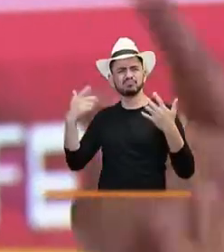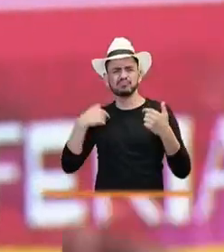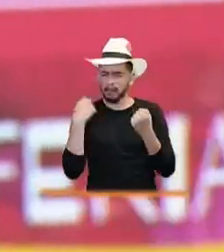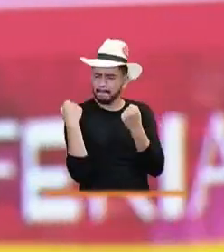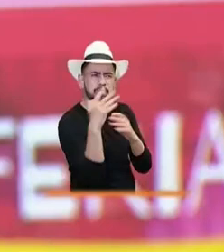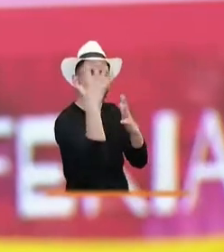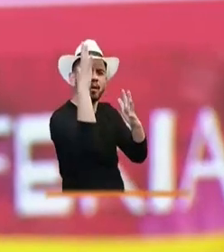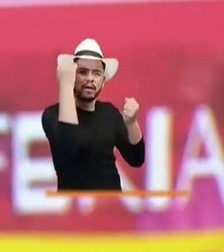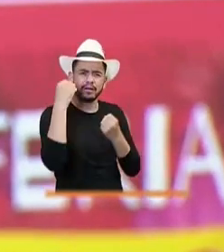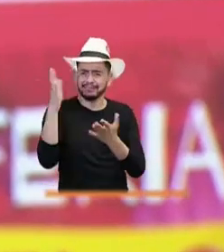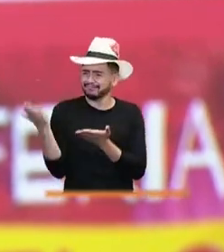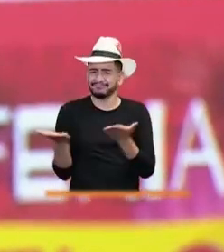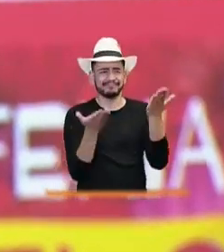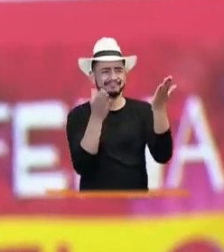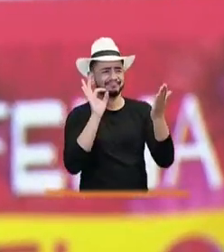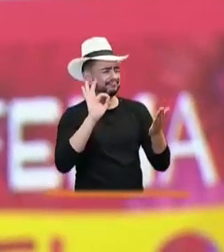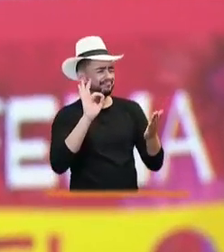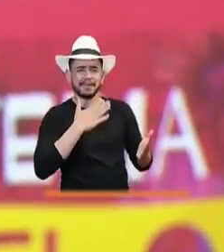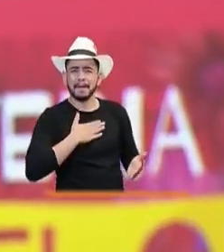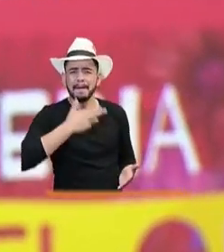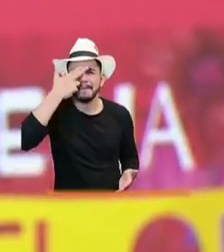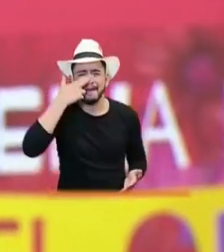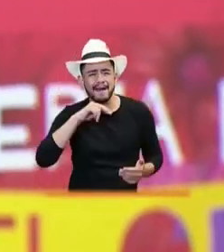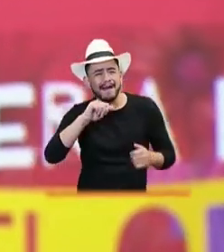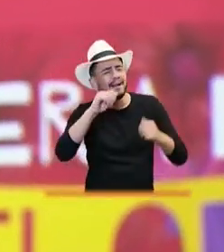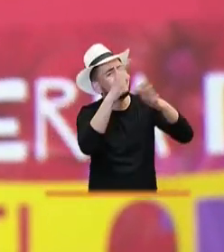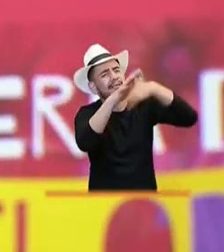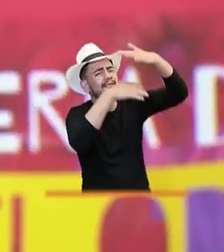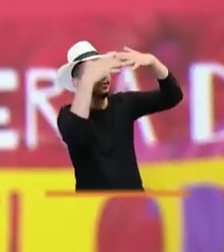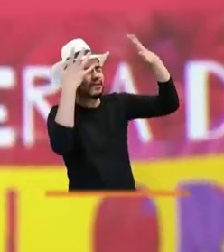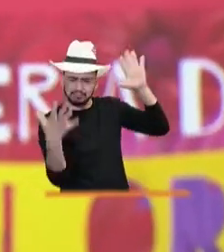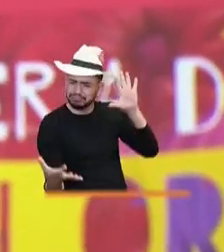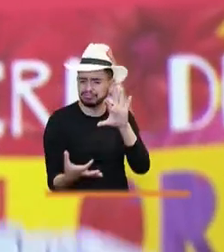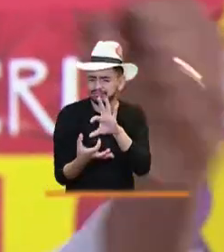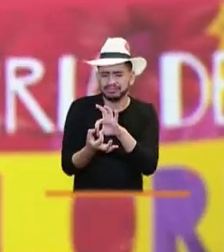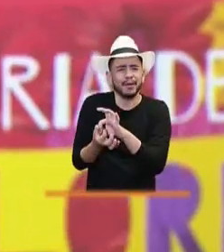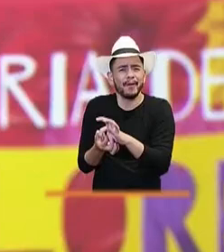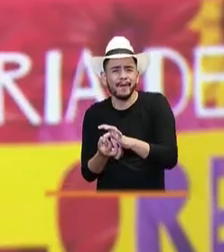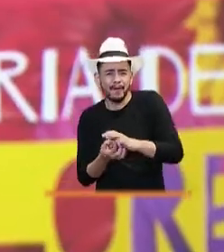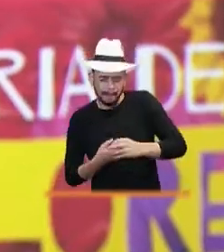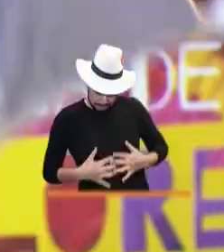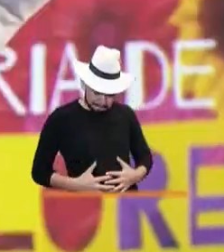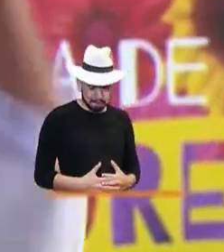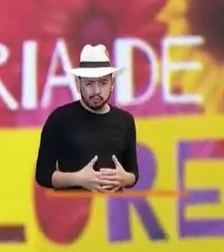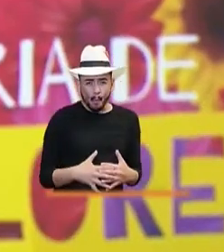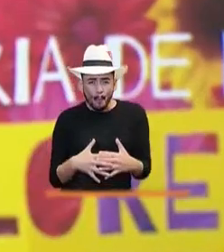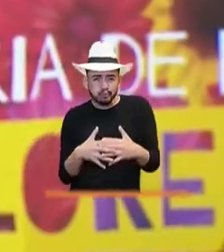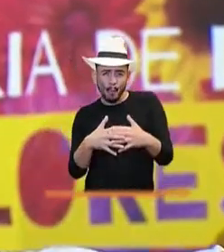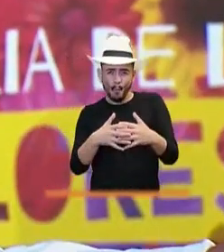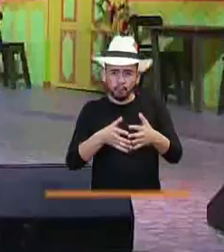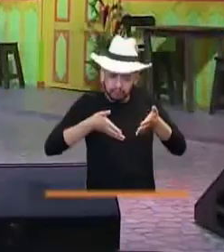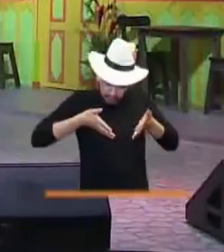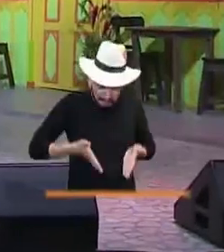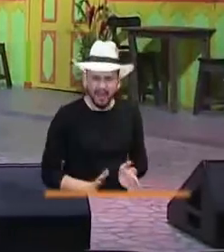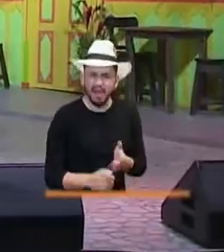para ese precioso ser, es durante 9 meses acá un hijo